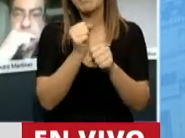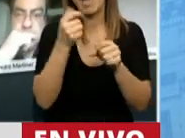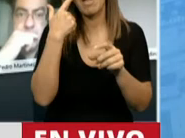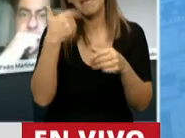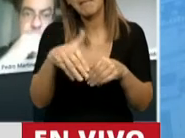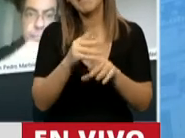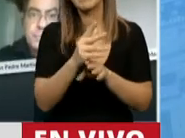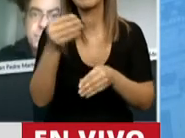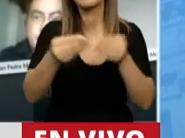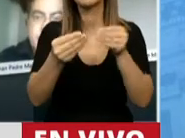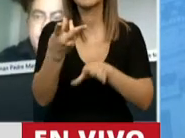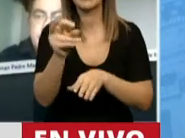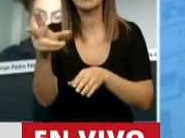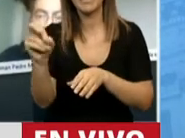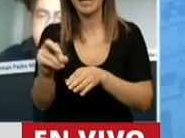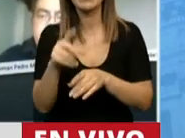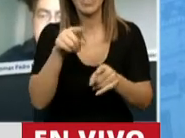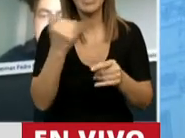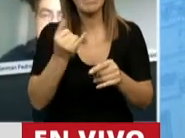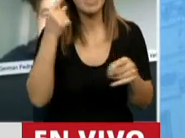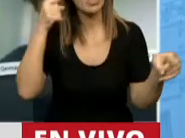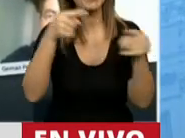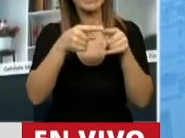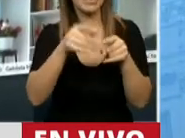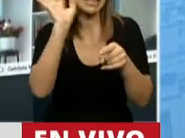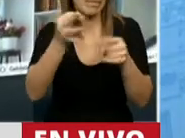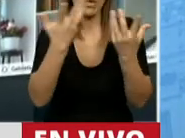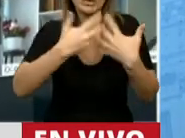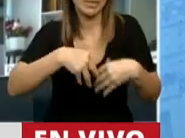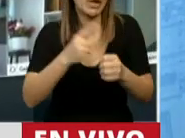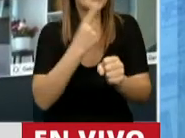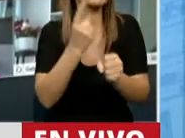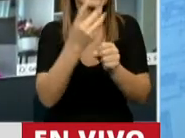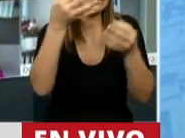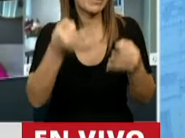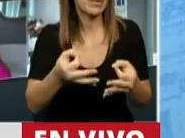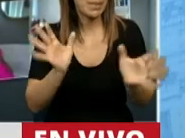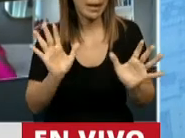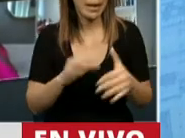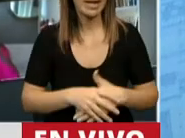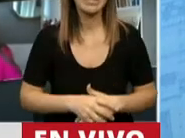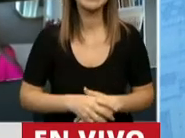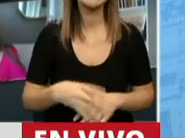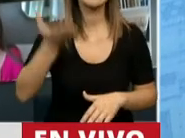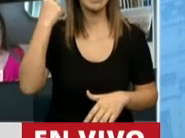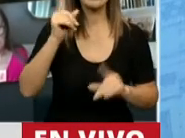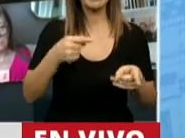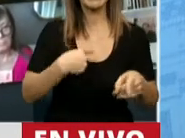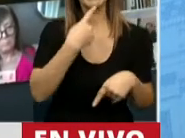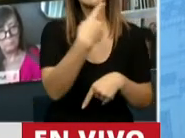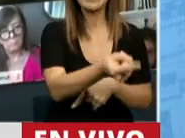se establecían metas fiscales que se sabía que no se iban a poder cumplir. Ahí se decía que la